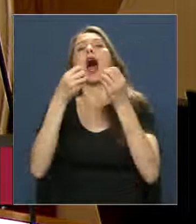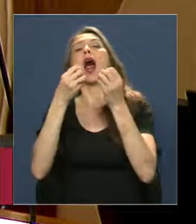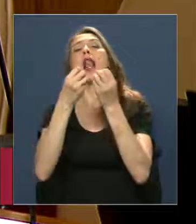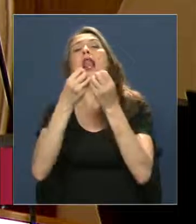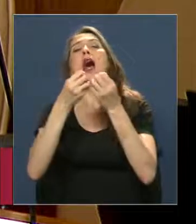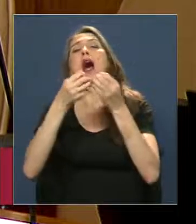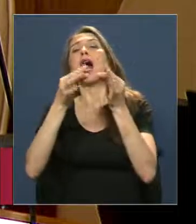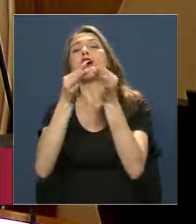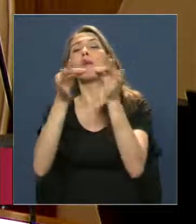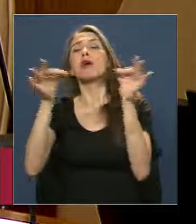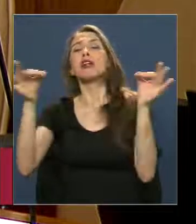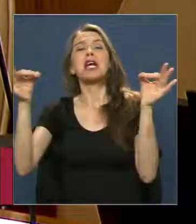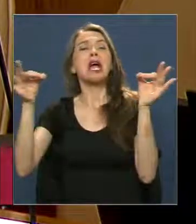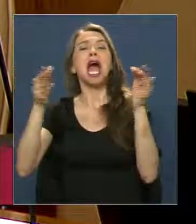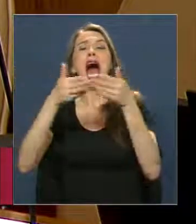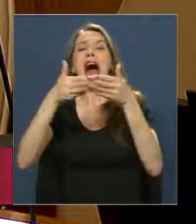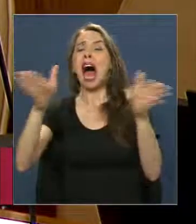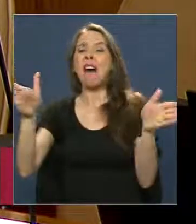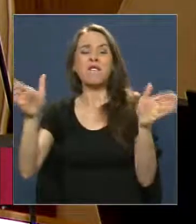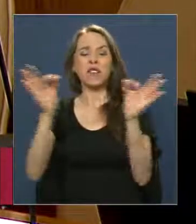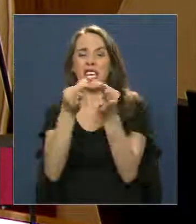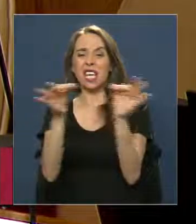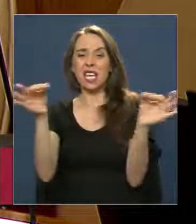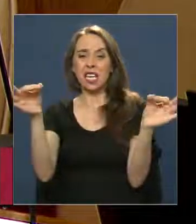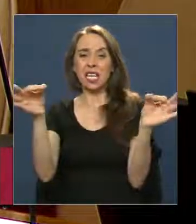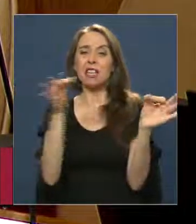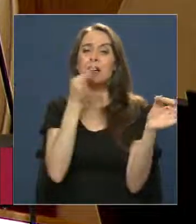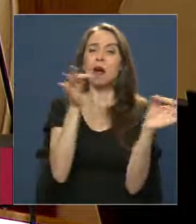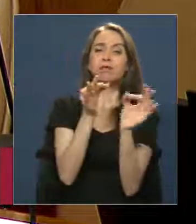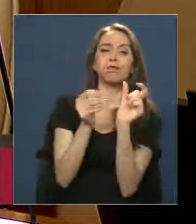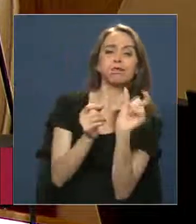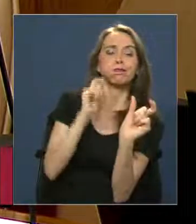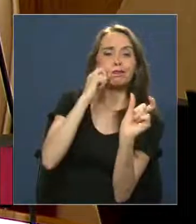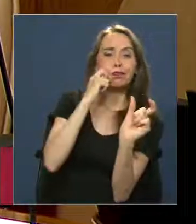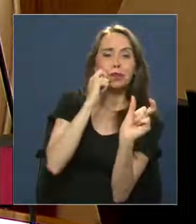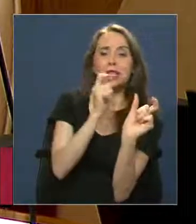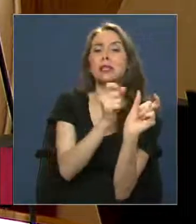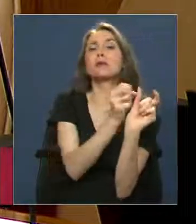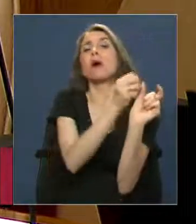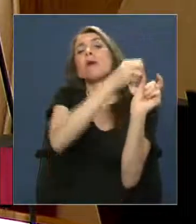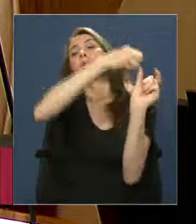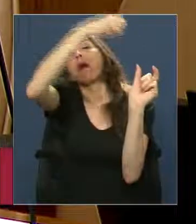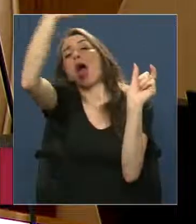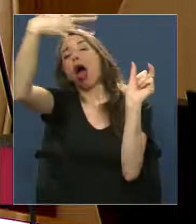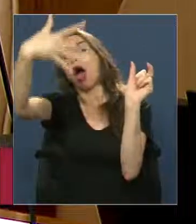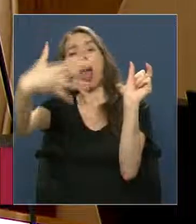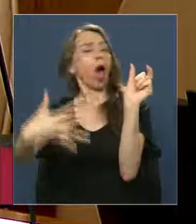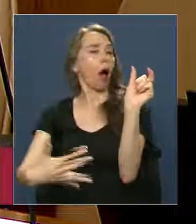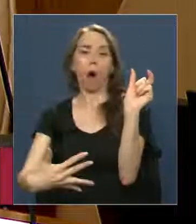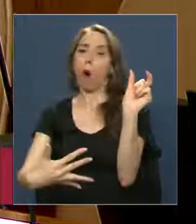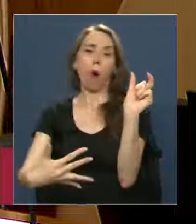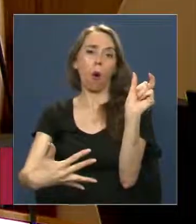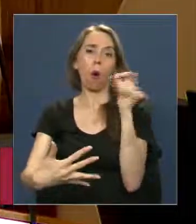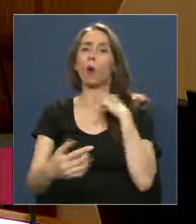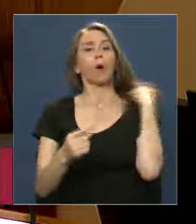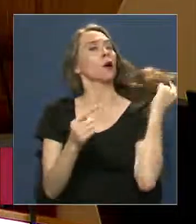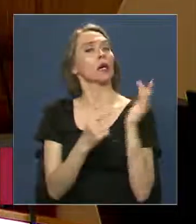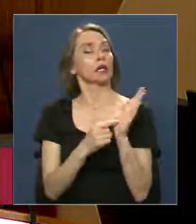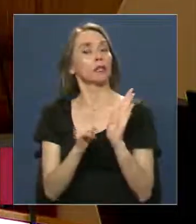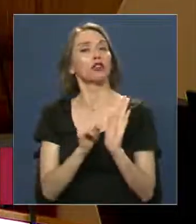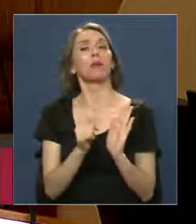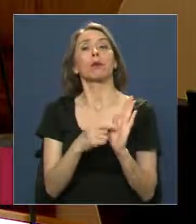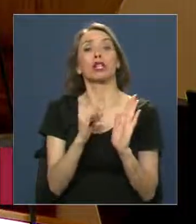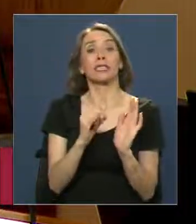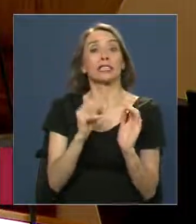tipo delictivo abierto, no es una descripción que pudiera, en definitiva, permitir a un tribunal en el